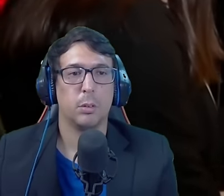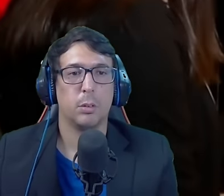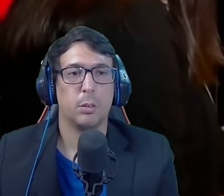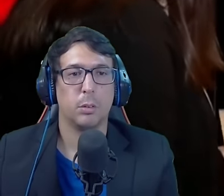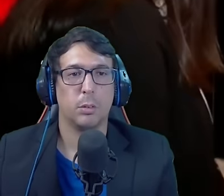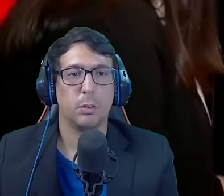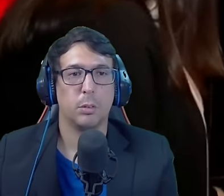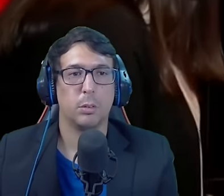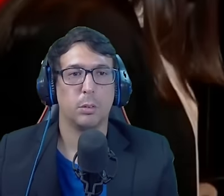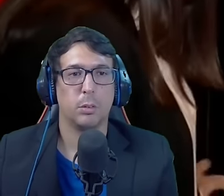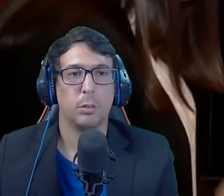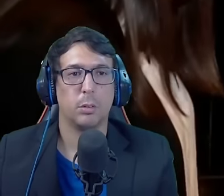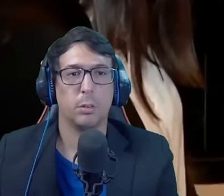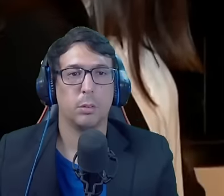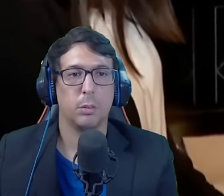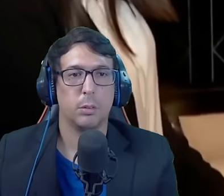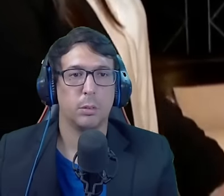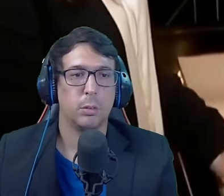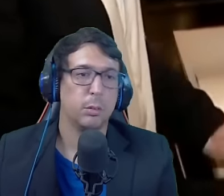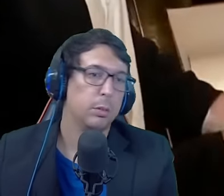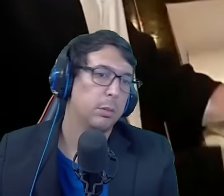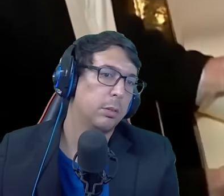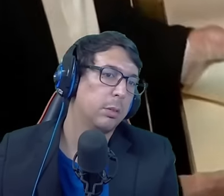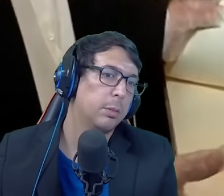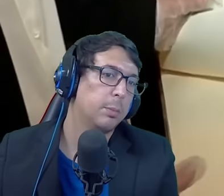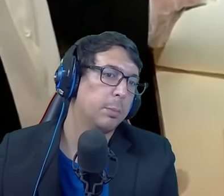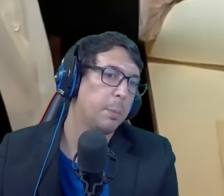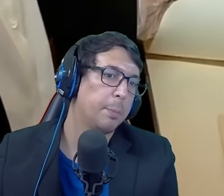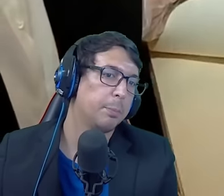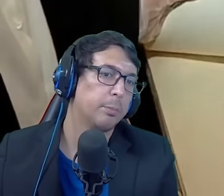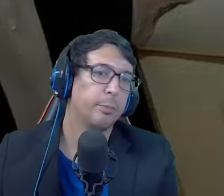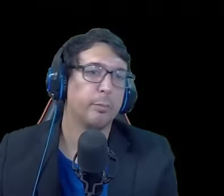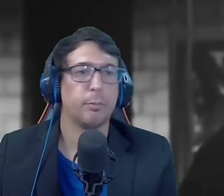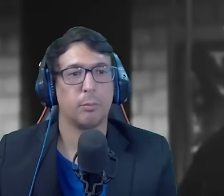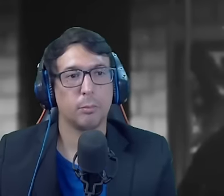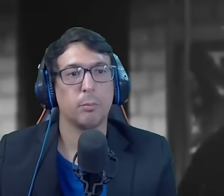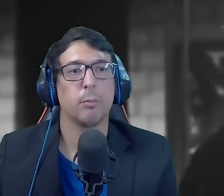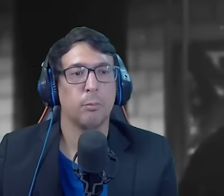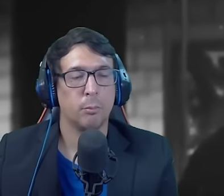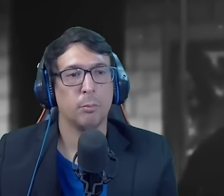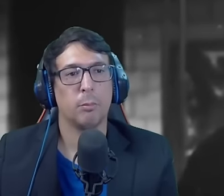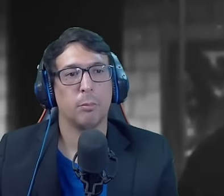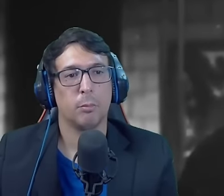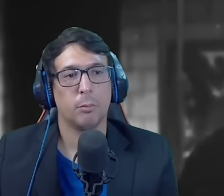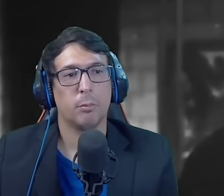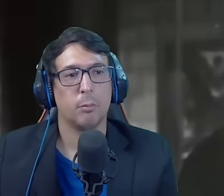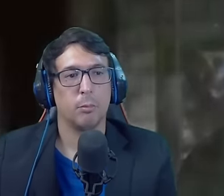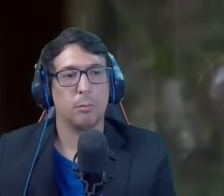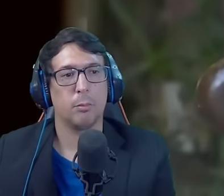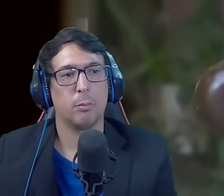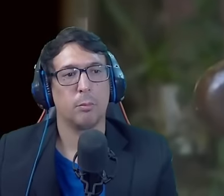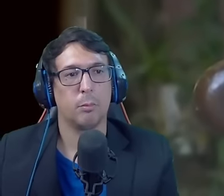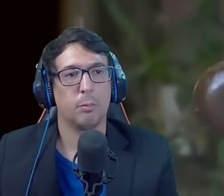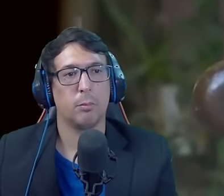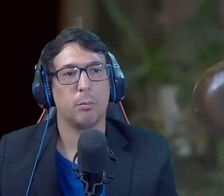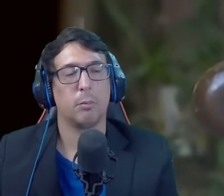es un artista que se forma acá, al igual que muchas otras personas lo hicieron. Roser Bru, en su desarrollo en Chile, se destacó por